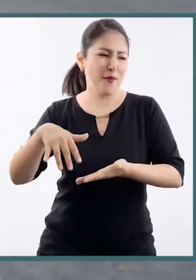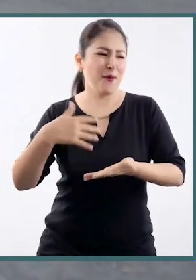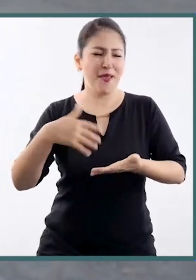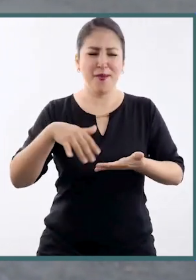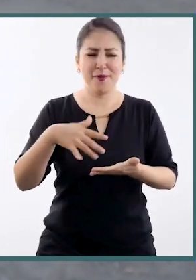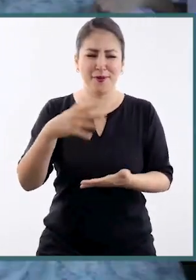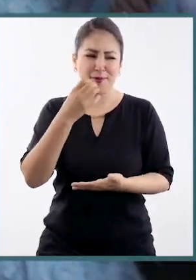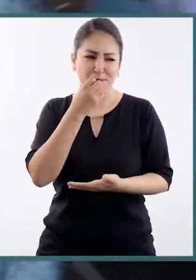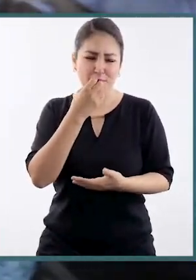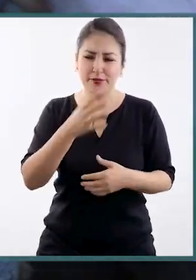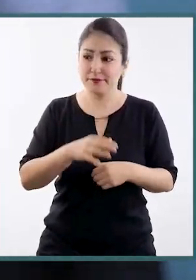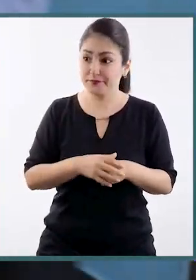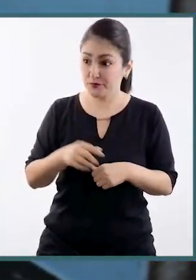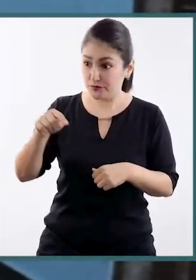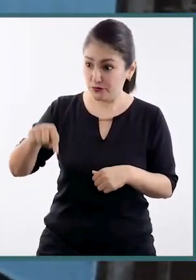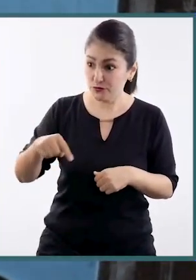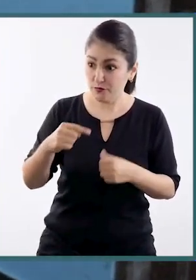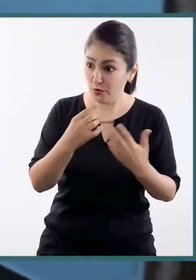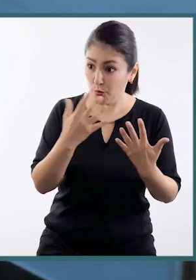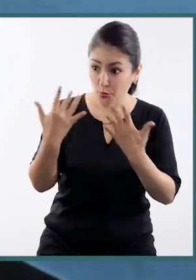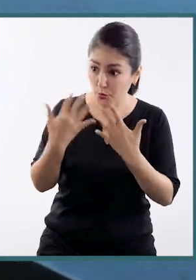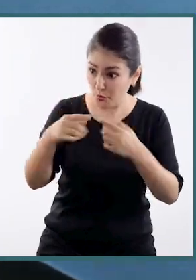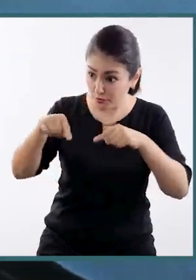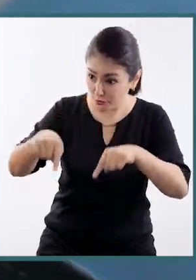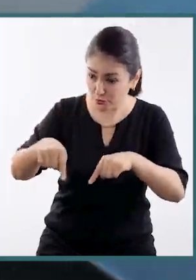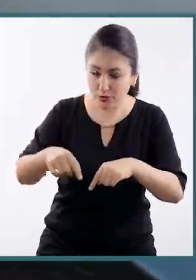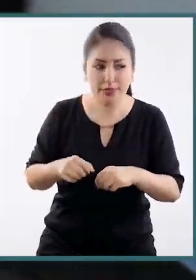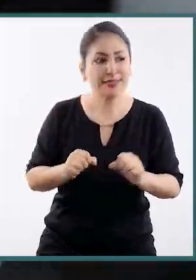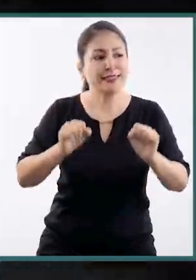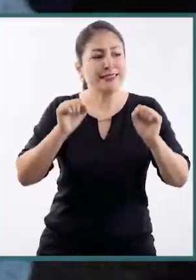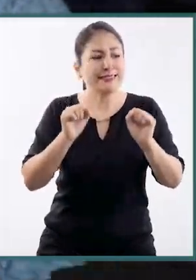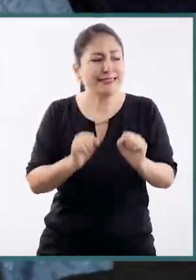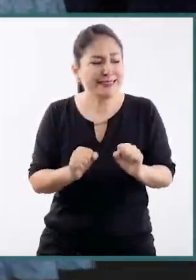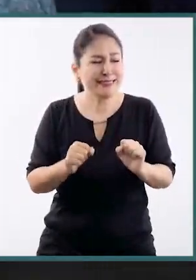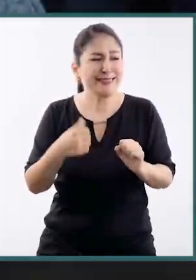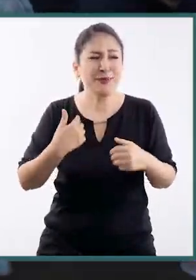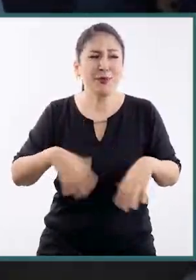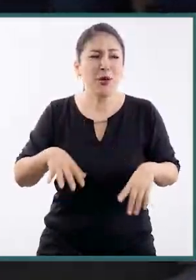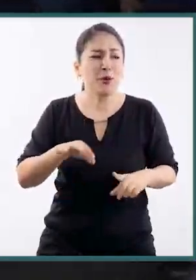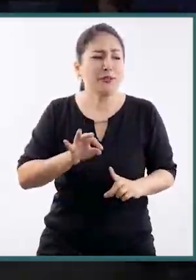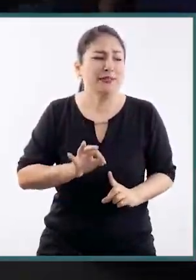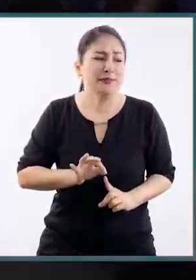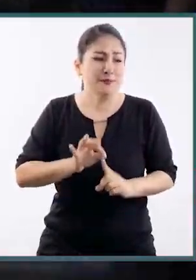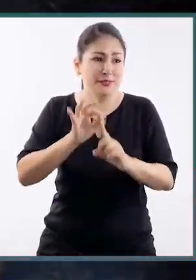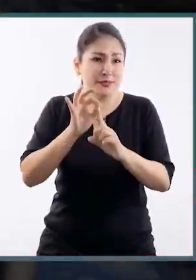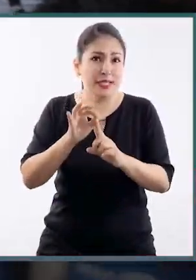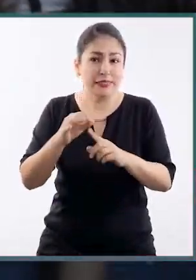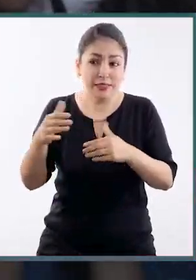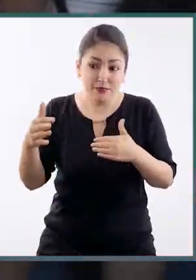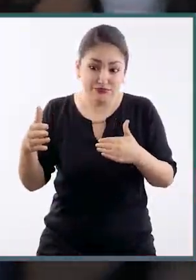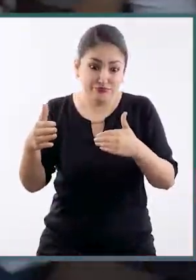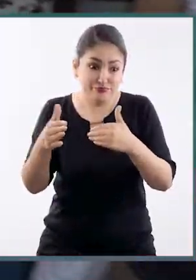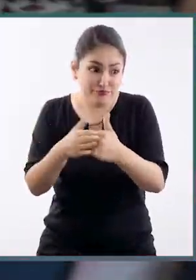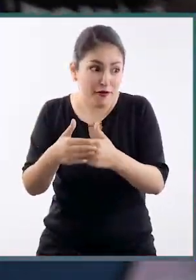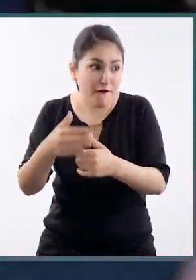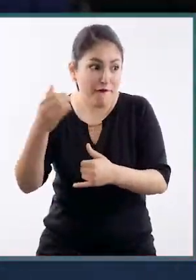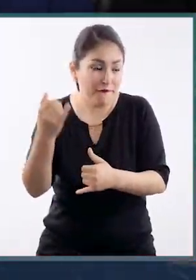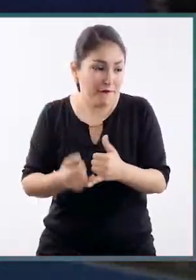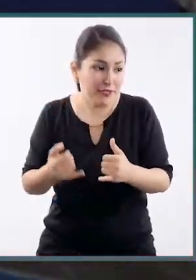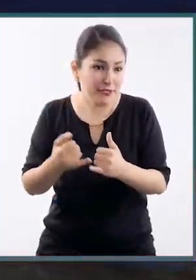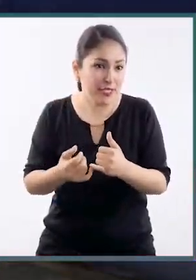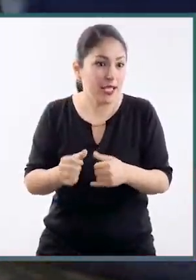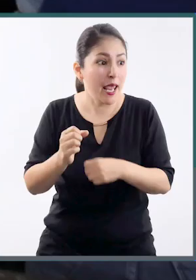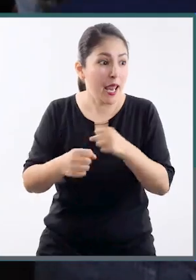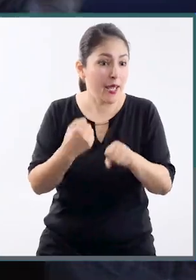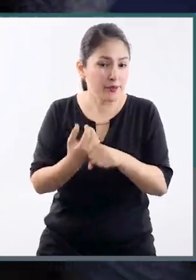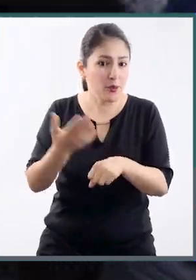la verdadera pandilla Moyobamba. Hoy es tu cumpleaños. Sí, la verdad que es muy especial porque es la etapa final del concurso. Venimos